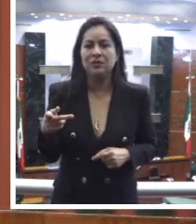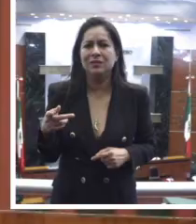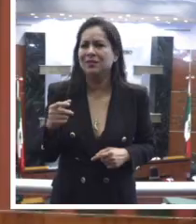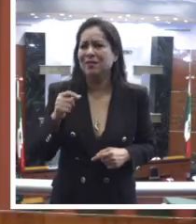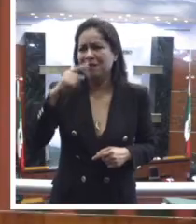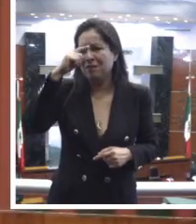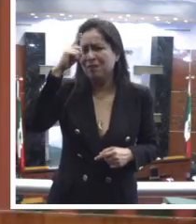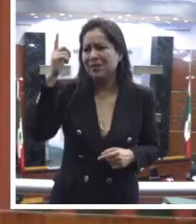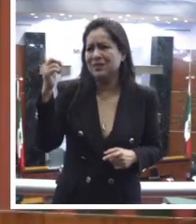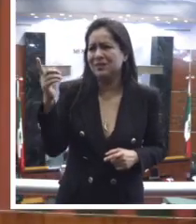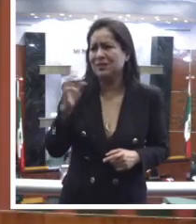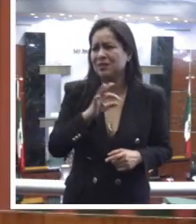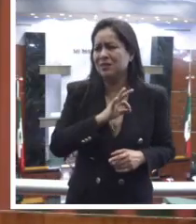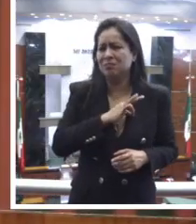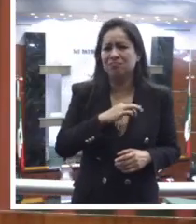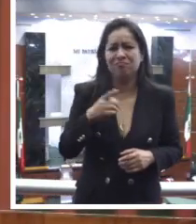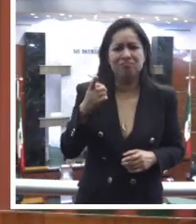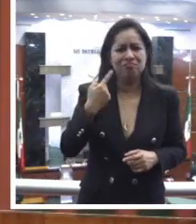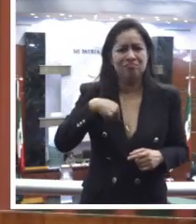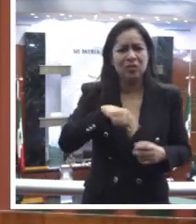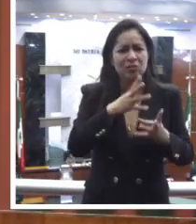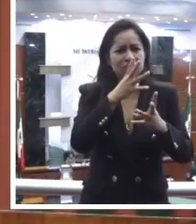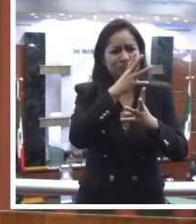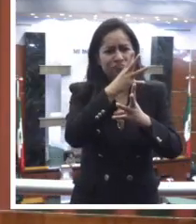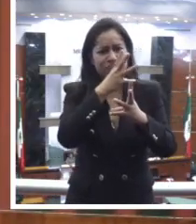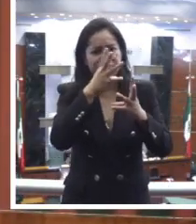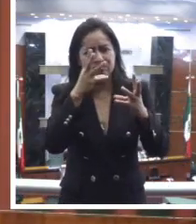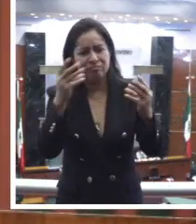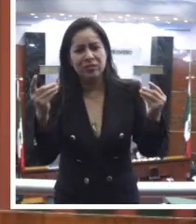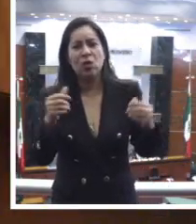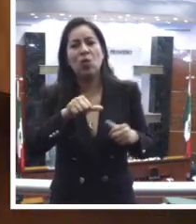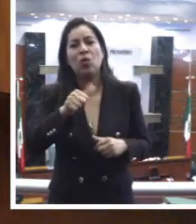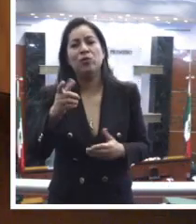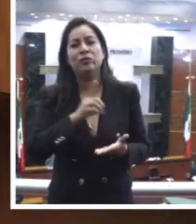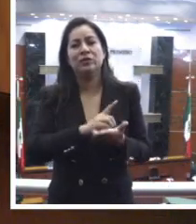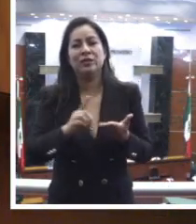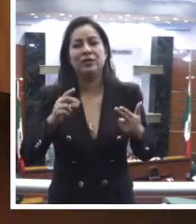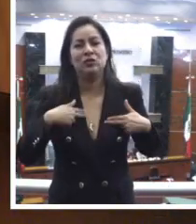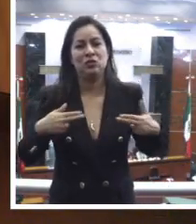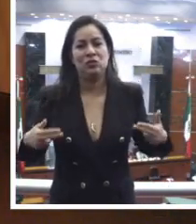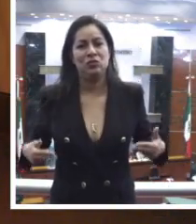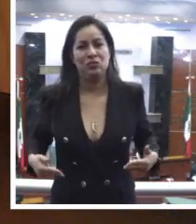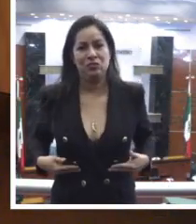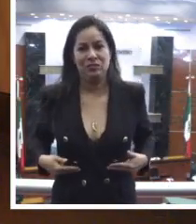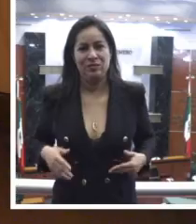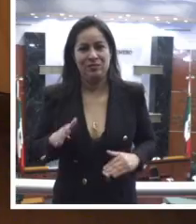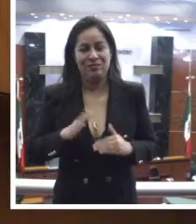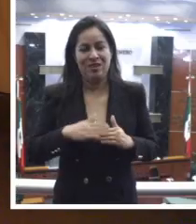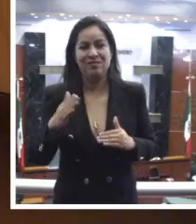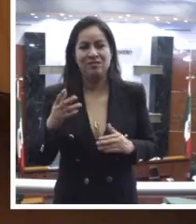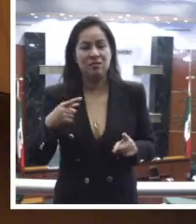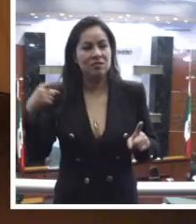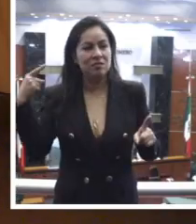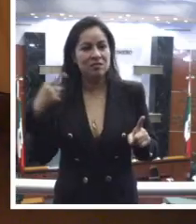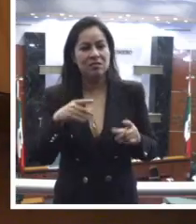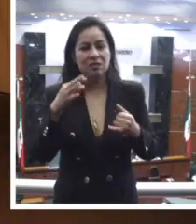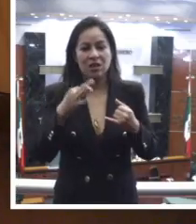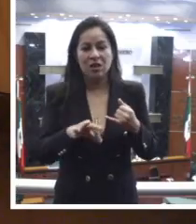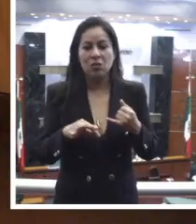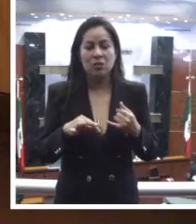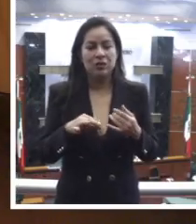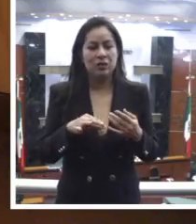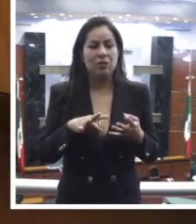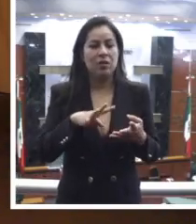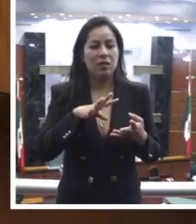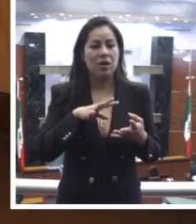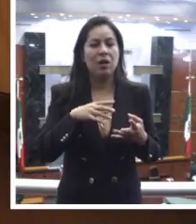automático se van a estar resolviendo otros derechos más. En este sentido, la última medición